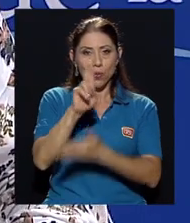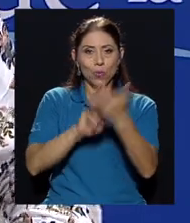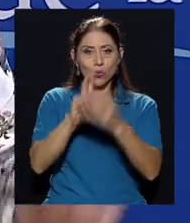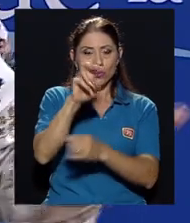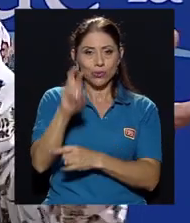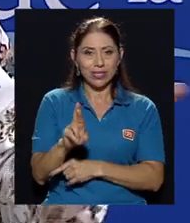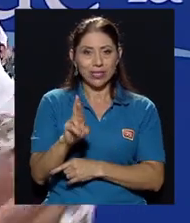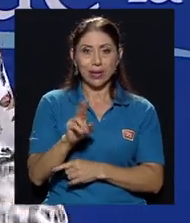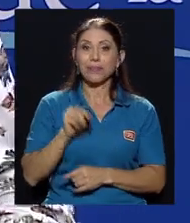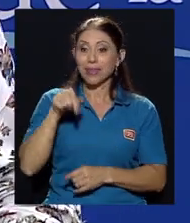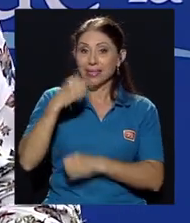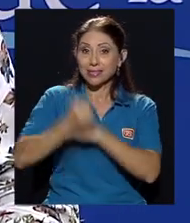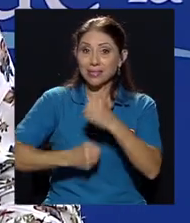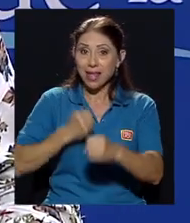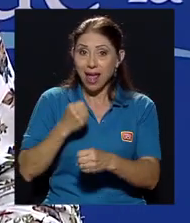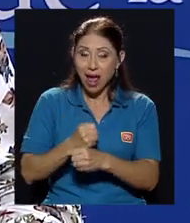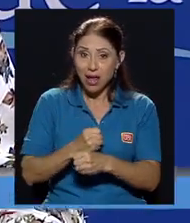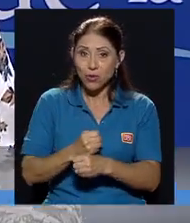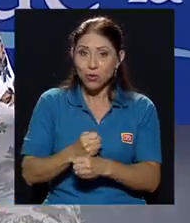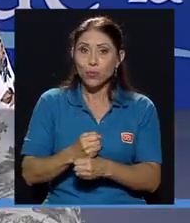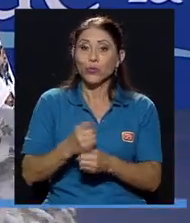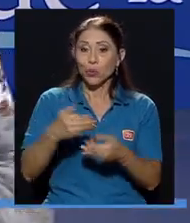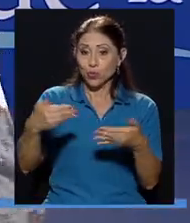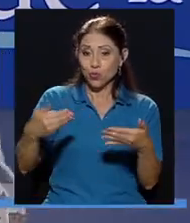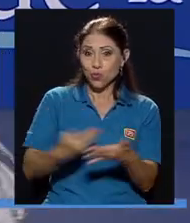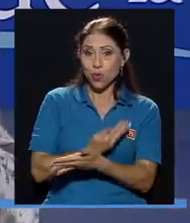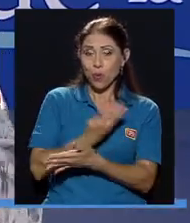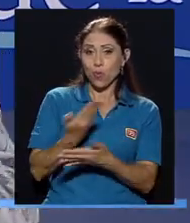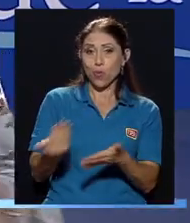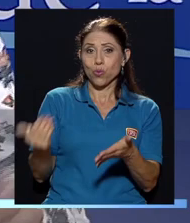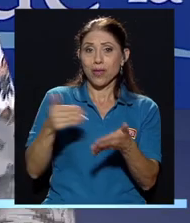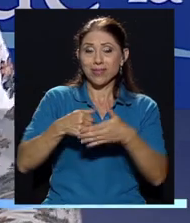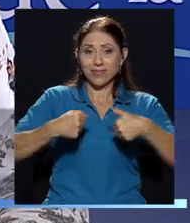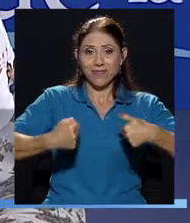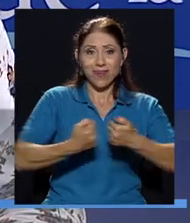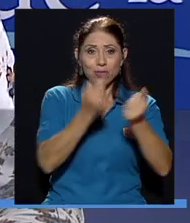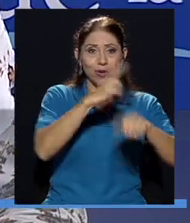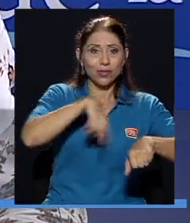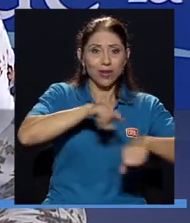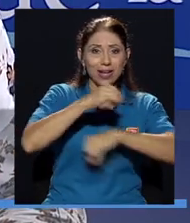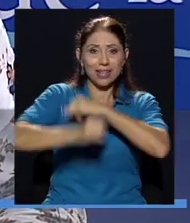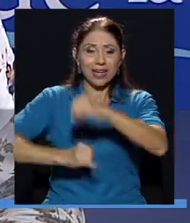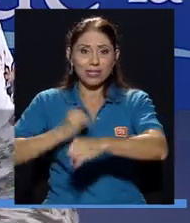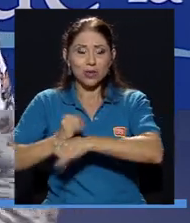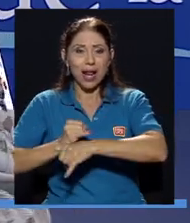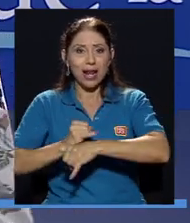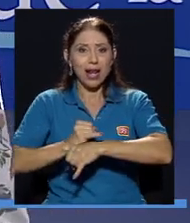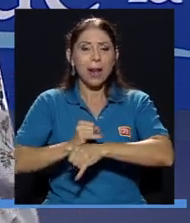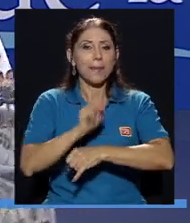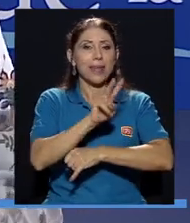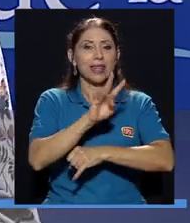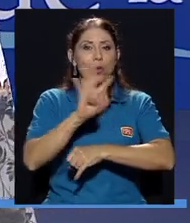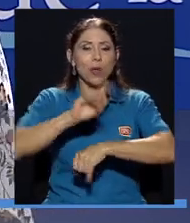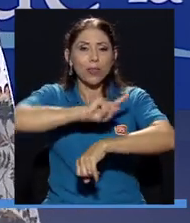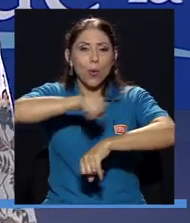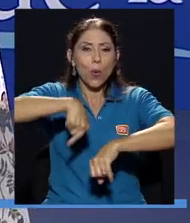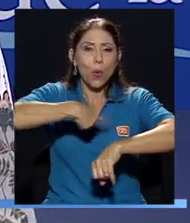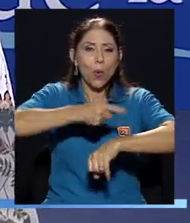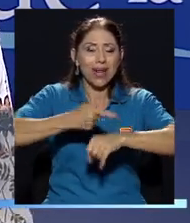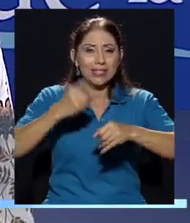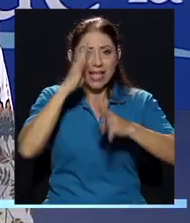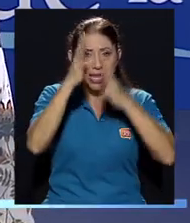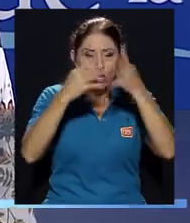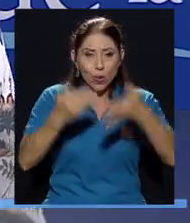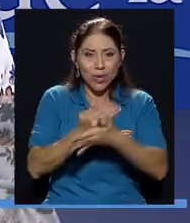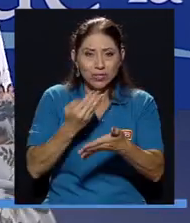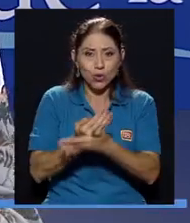este año tuvimos una nueva edición del reto nacional e internacional 24 horas de innovación en este 126